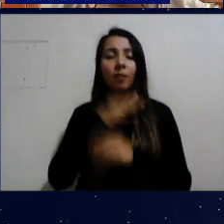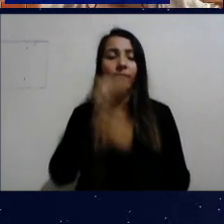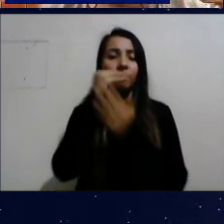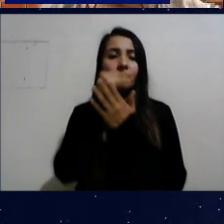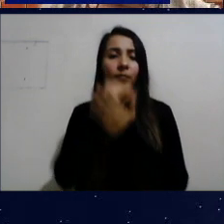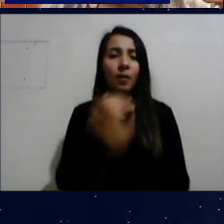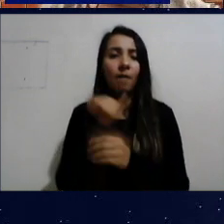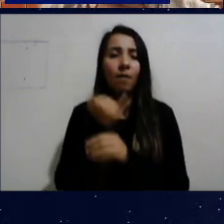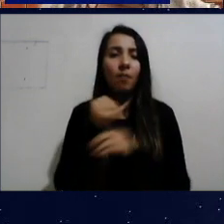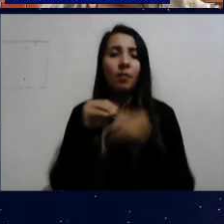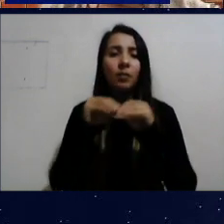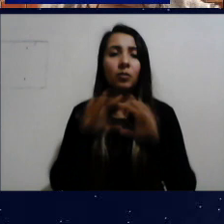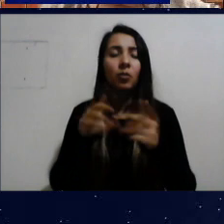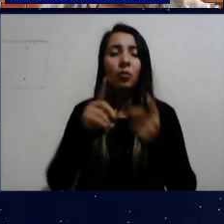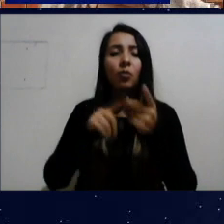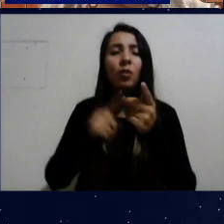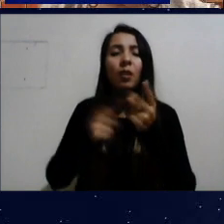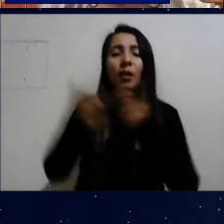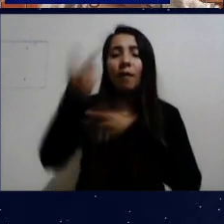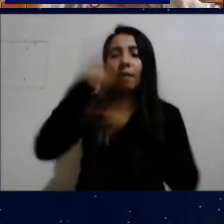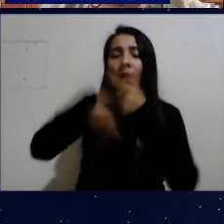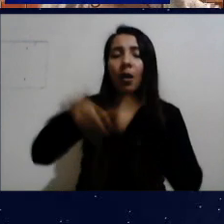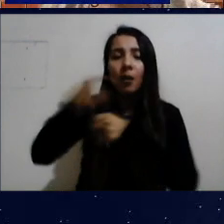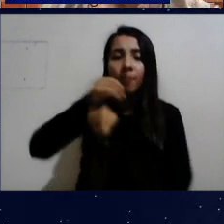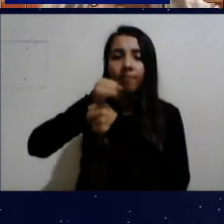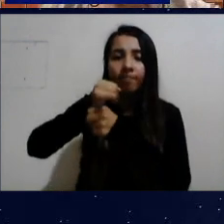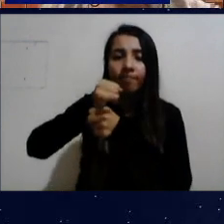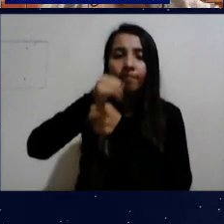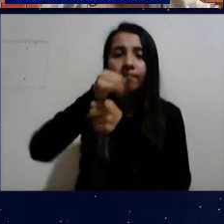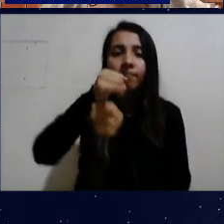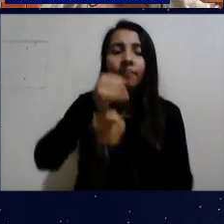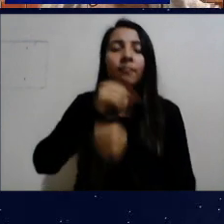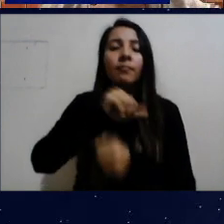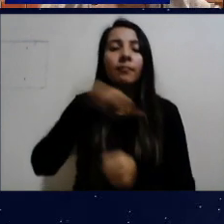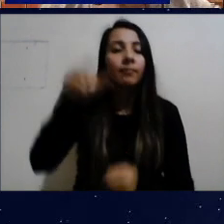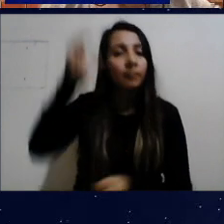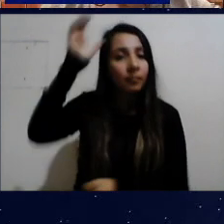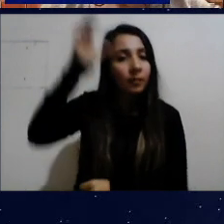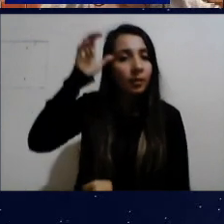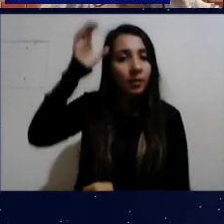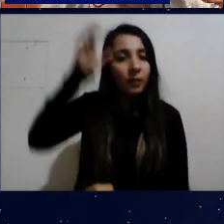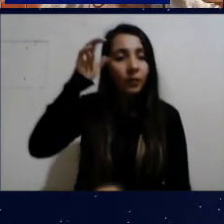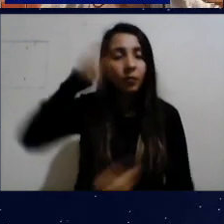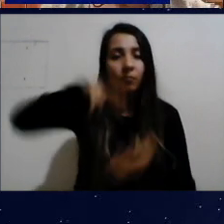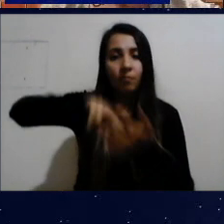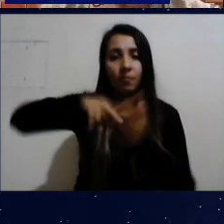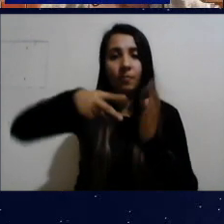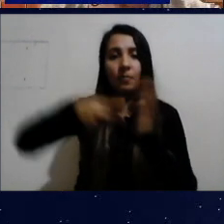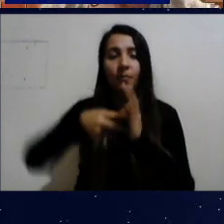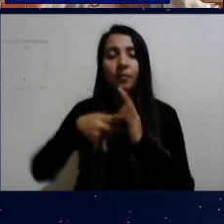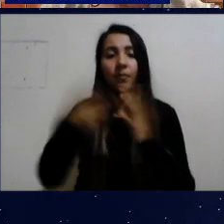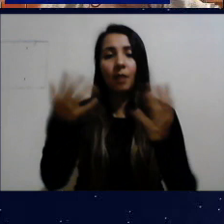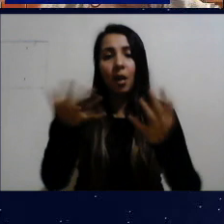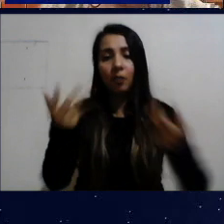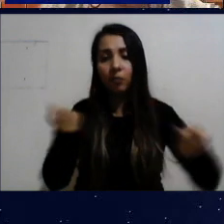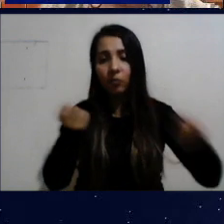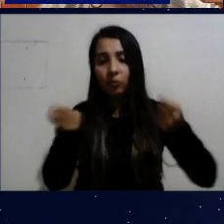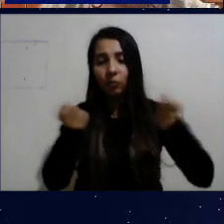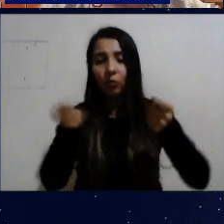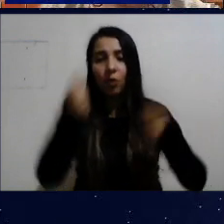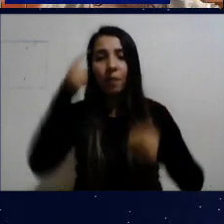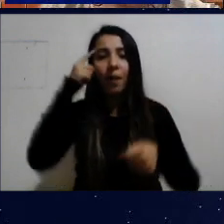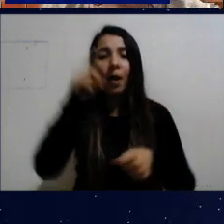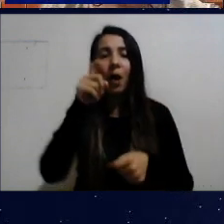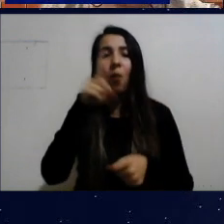algunos datos que provienen, pues, de los trabajos que hacen los científicos y los ingenieros que se dedican al control de